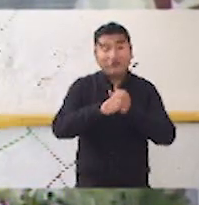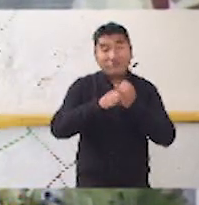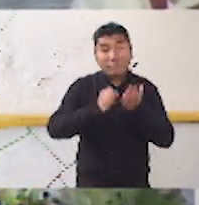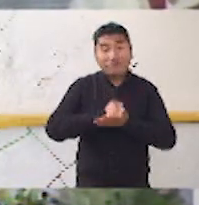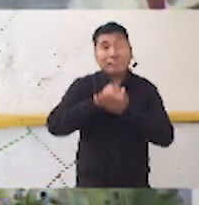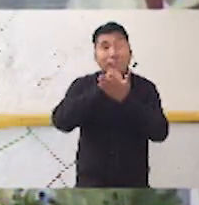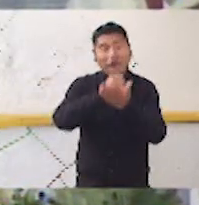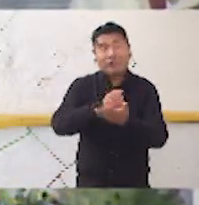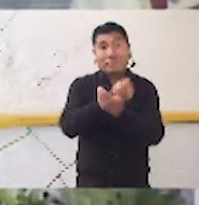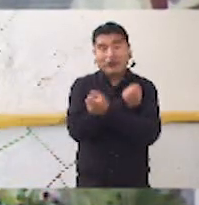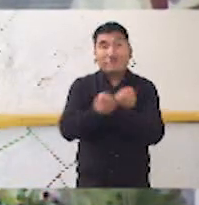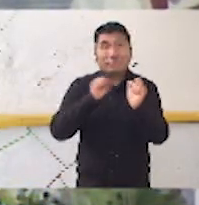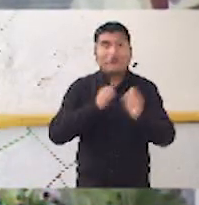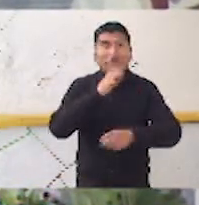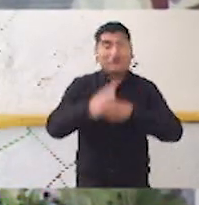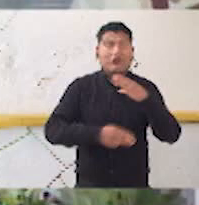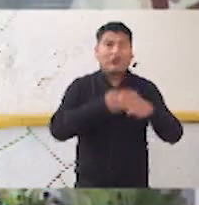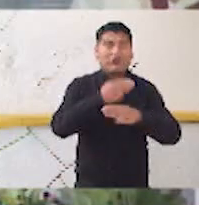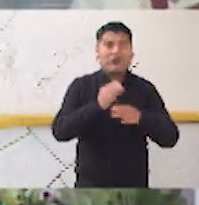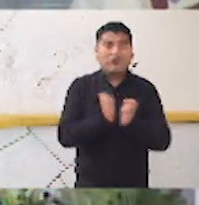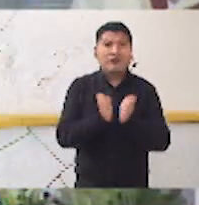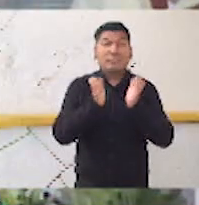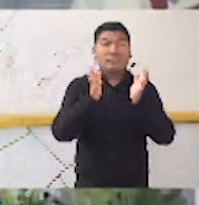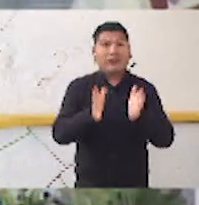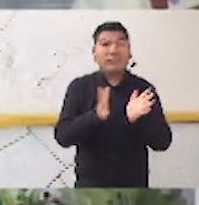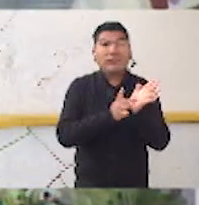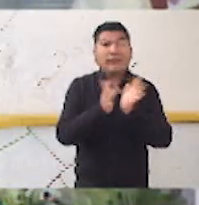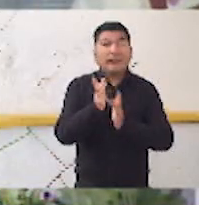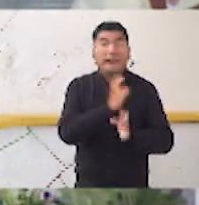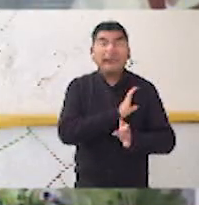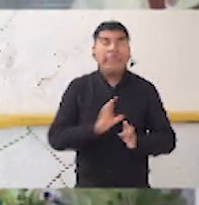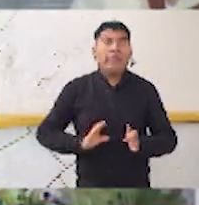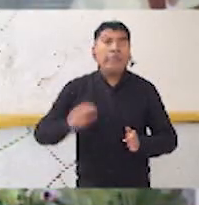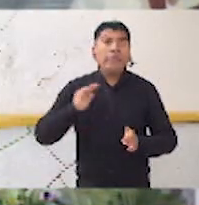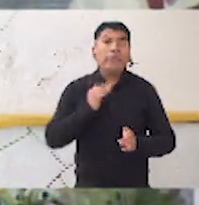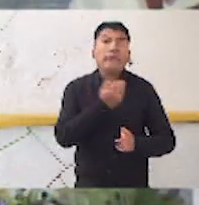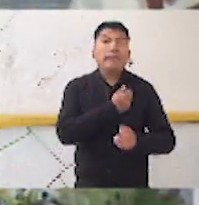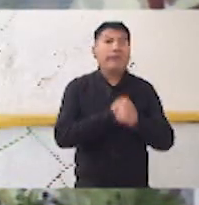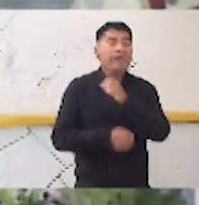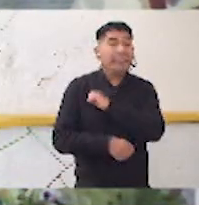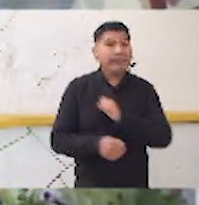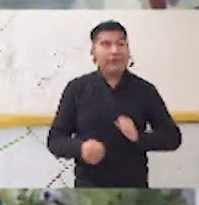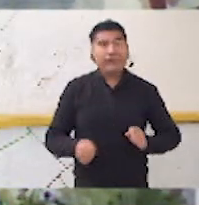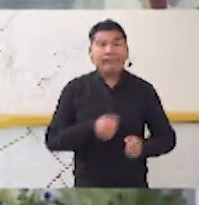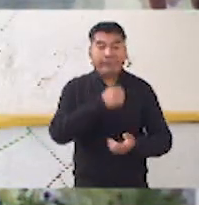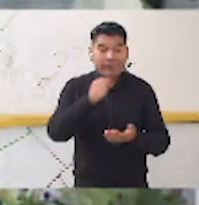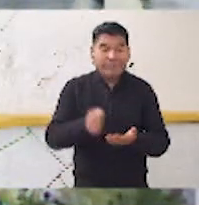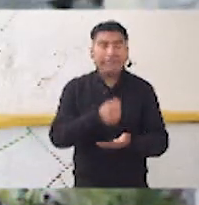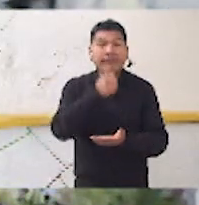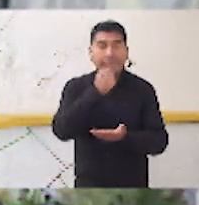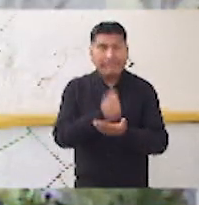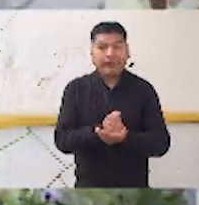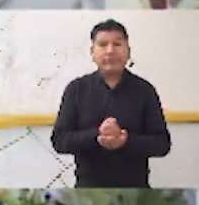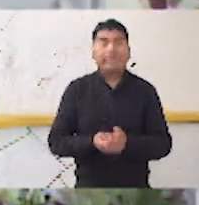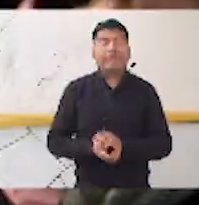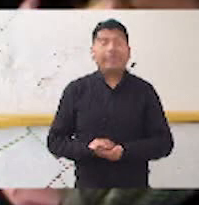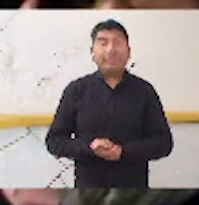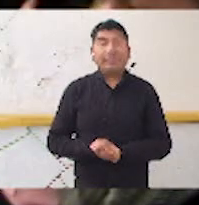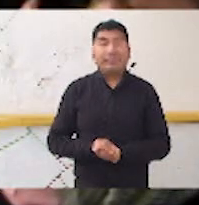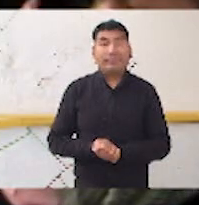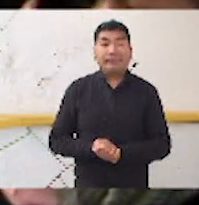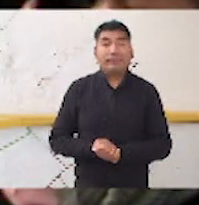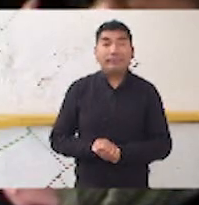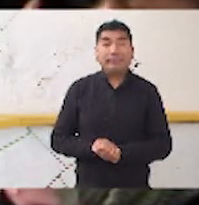colabore a la salvación del mundo entero. Por Jesucristo nuestro Señor. Amén.